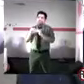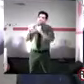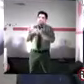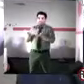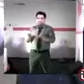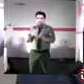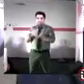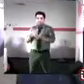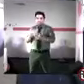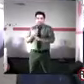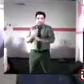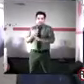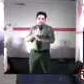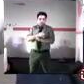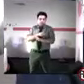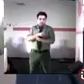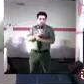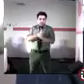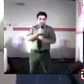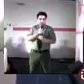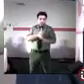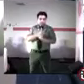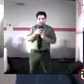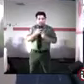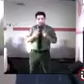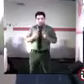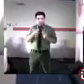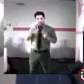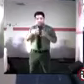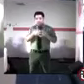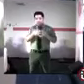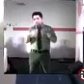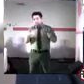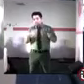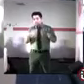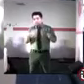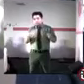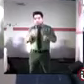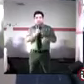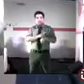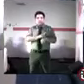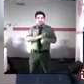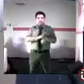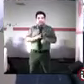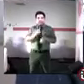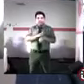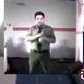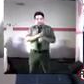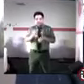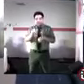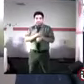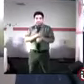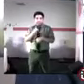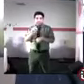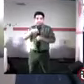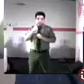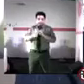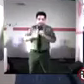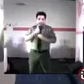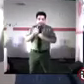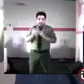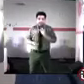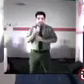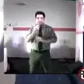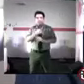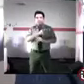durante la administración pasada hubo dos desapariciones de personas diariamente. En este año del nuevo gobierno va